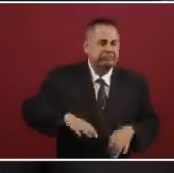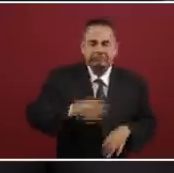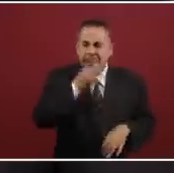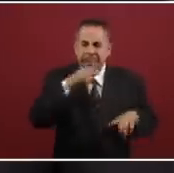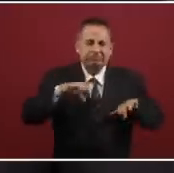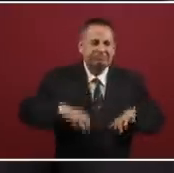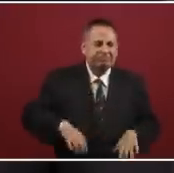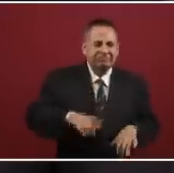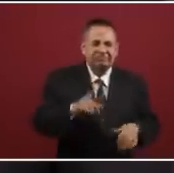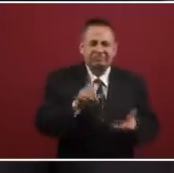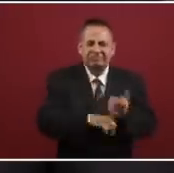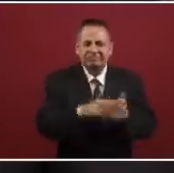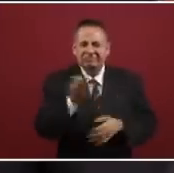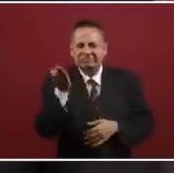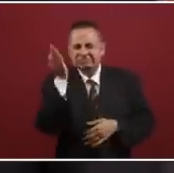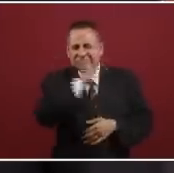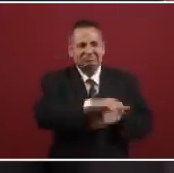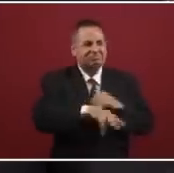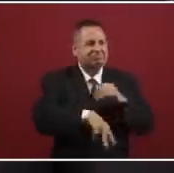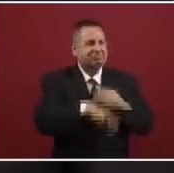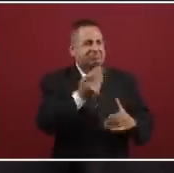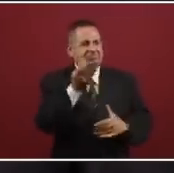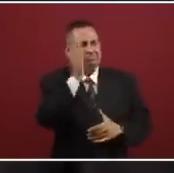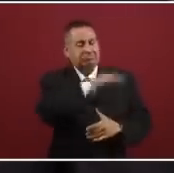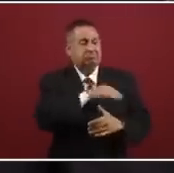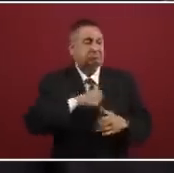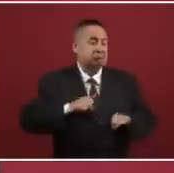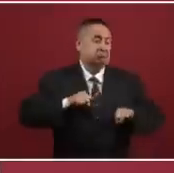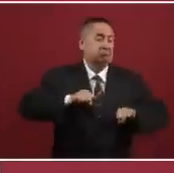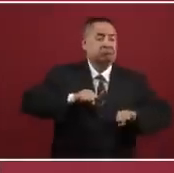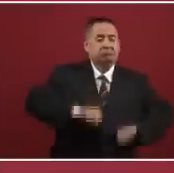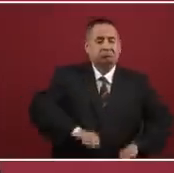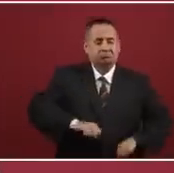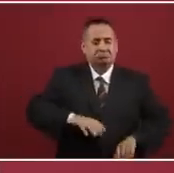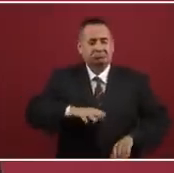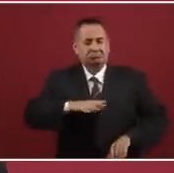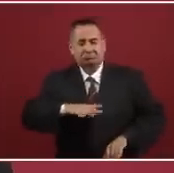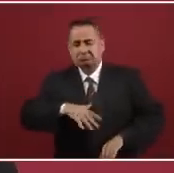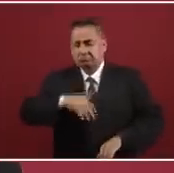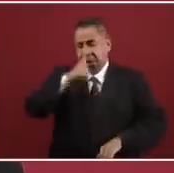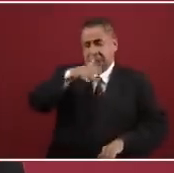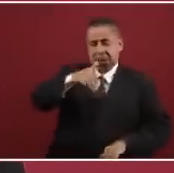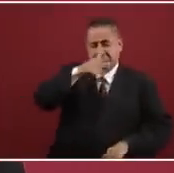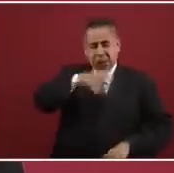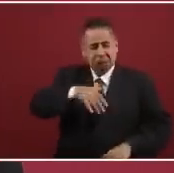esa felicidad efímera de sentirse muy gallitos,